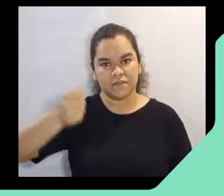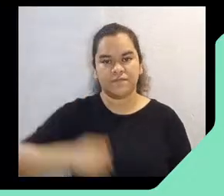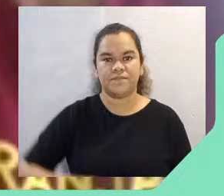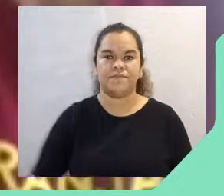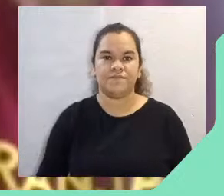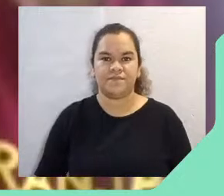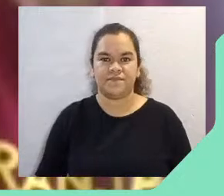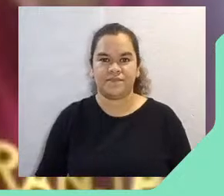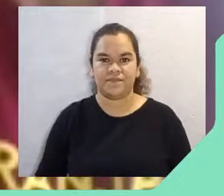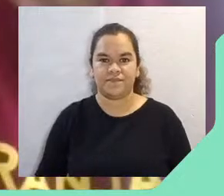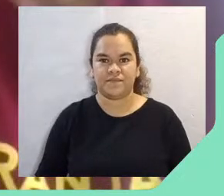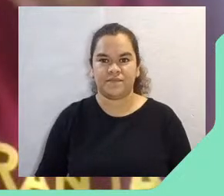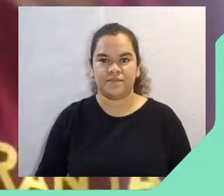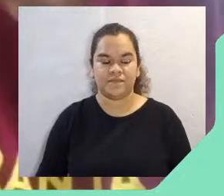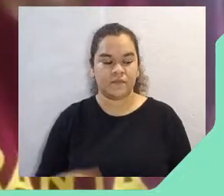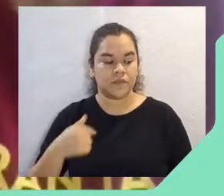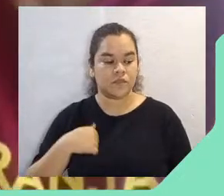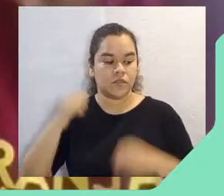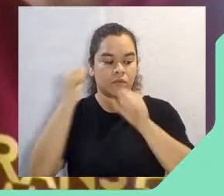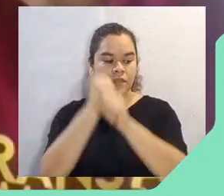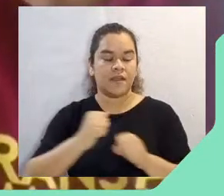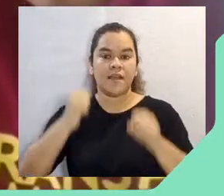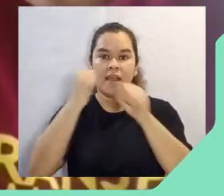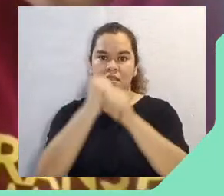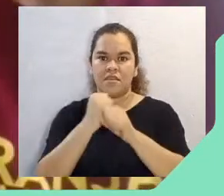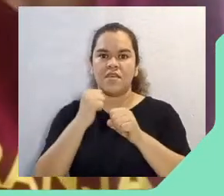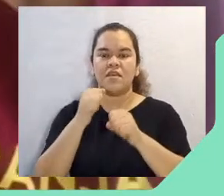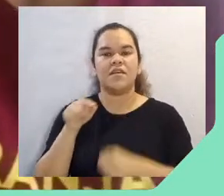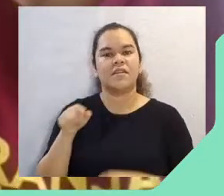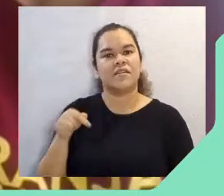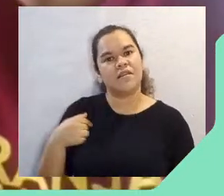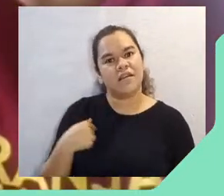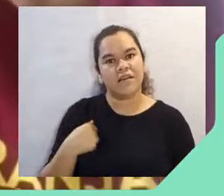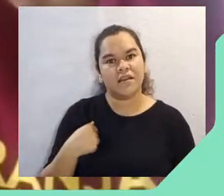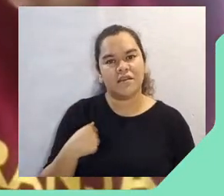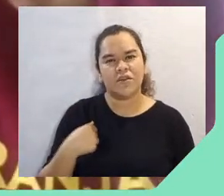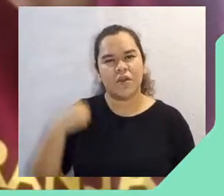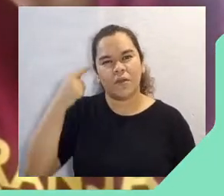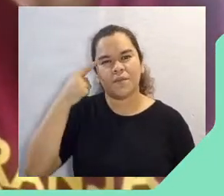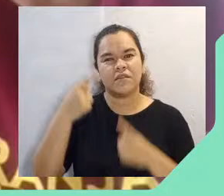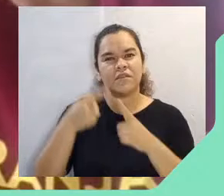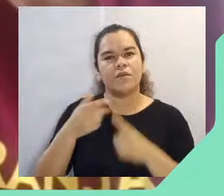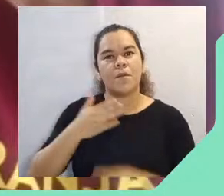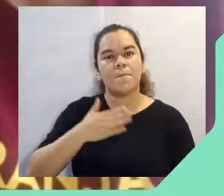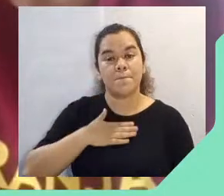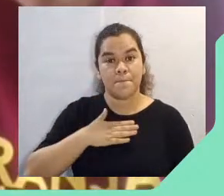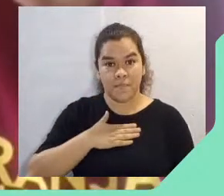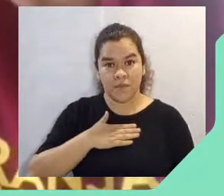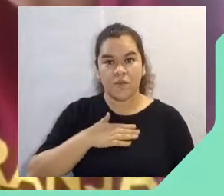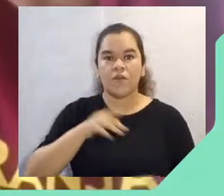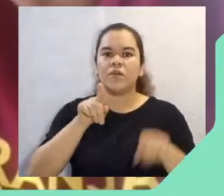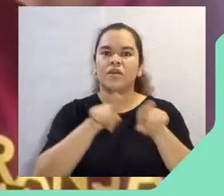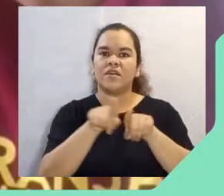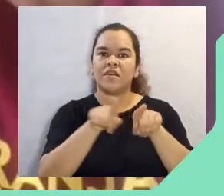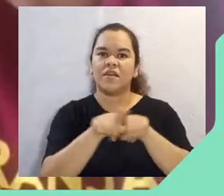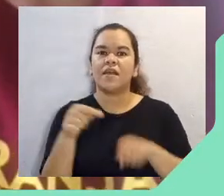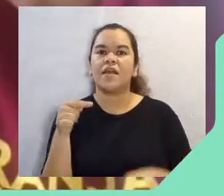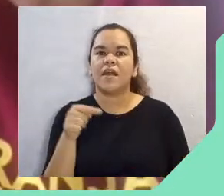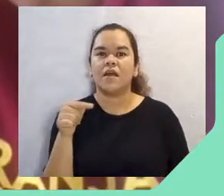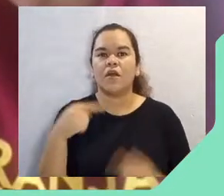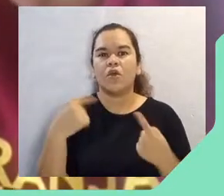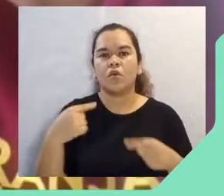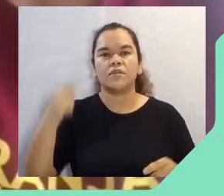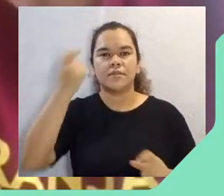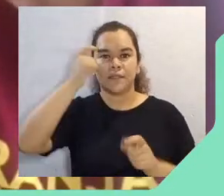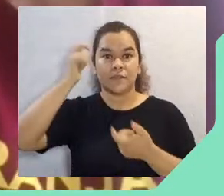estudiante avanzada de la carrera de Ingeniería, y mi rol hoy acá es contarles un poco lo que es la carrera, en realidad las vivencias y